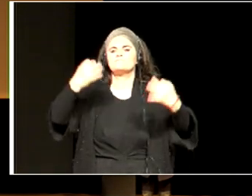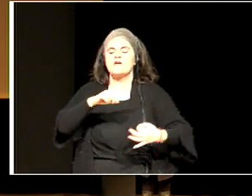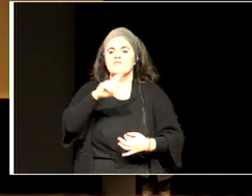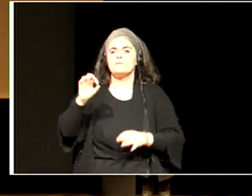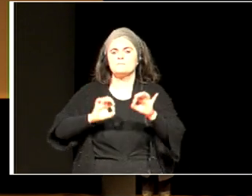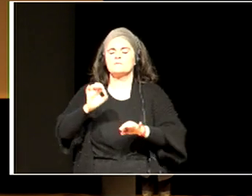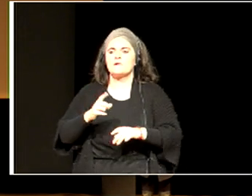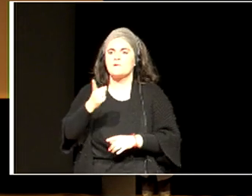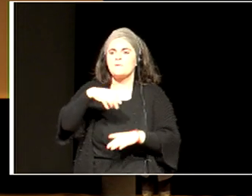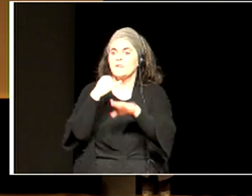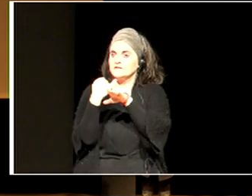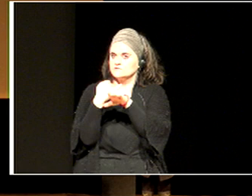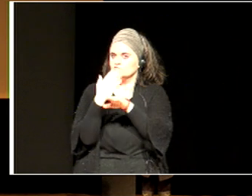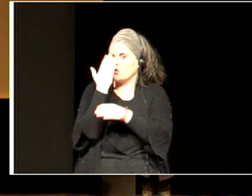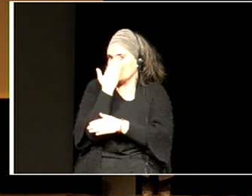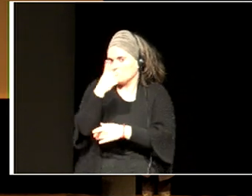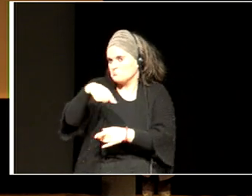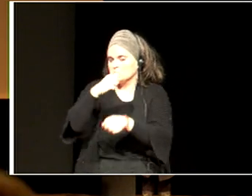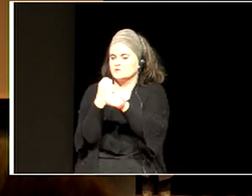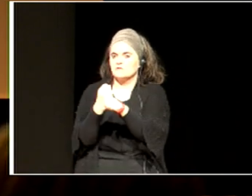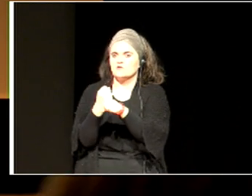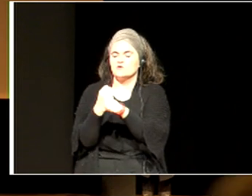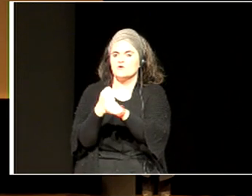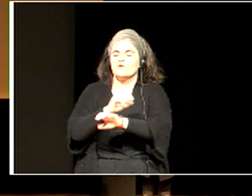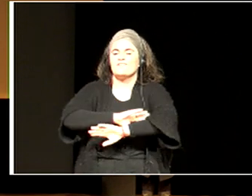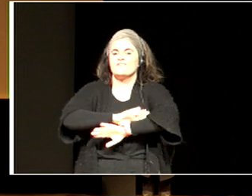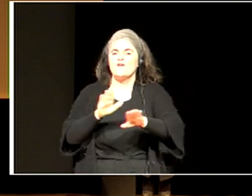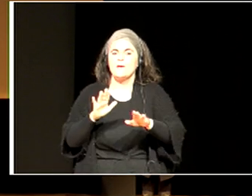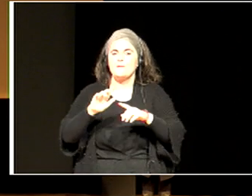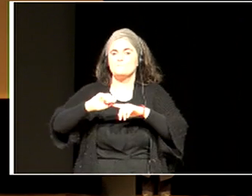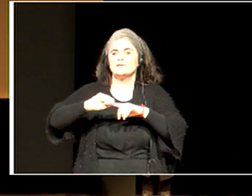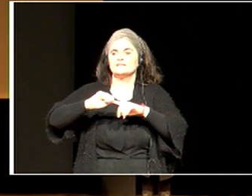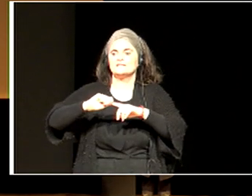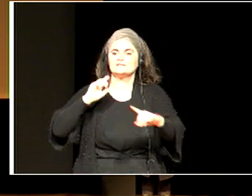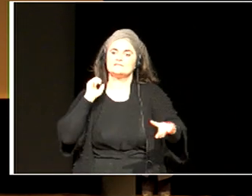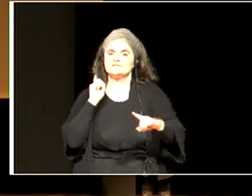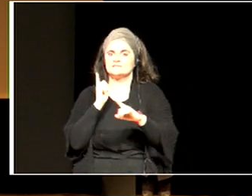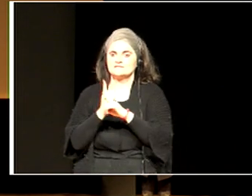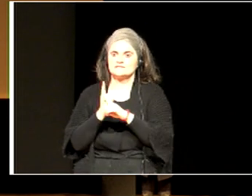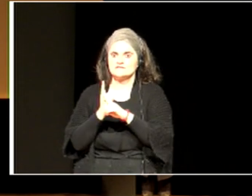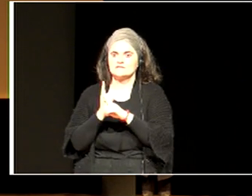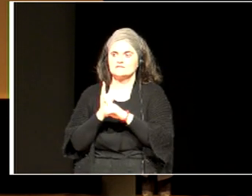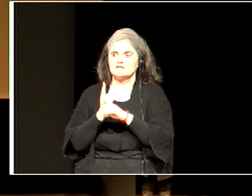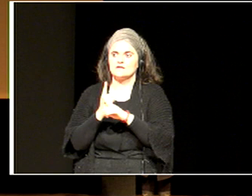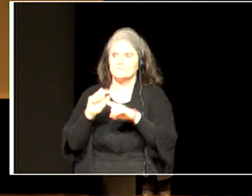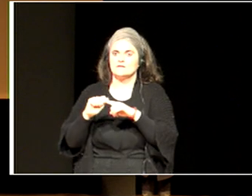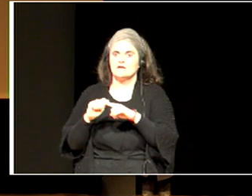colegio en el instituto en el que trabaja no hay ni un solo material sexista que se esté utilizando